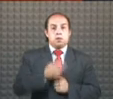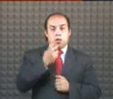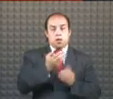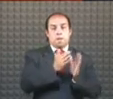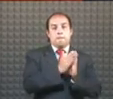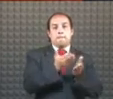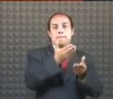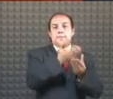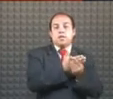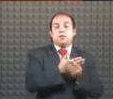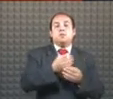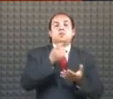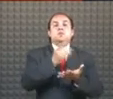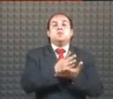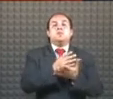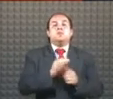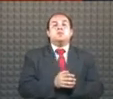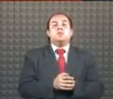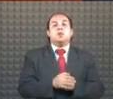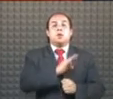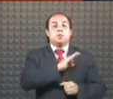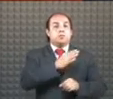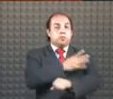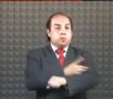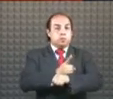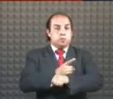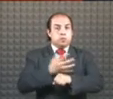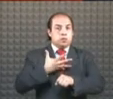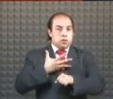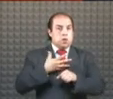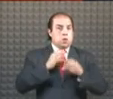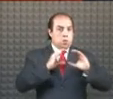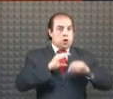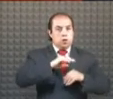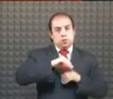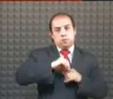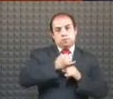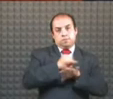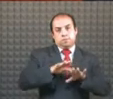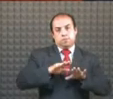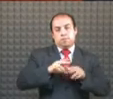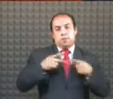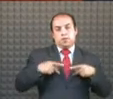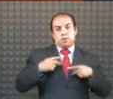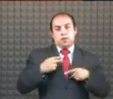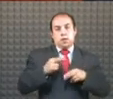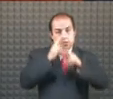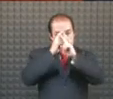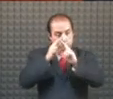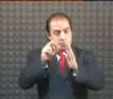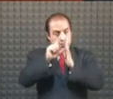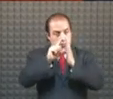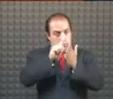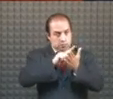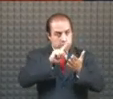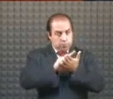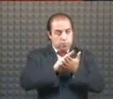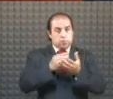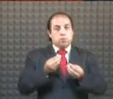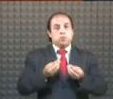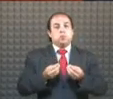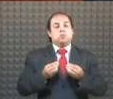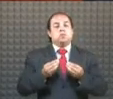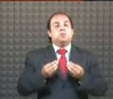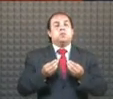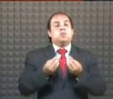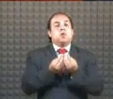expediente único que podamos coordinar, claro, guardando datos personales y todo lo que requiere la ley, junto con las instituciones nacionales